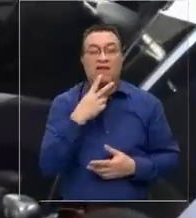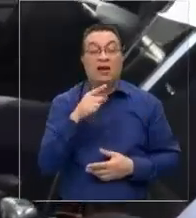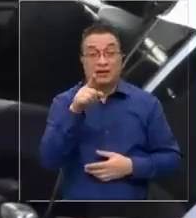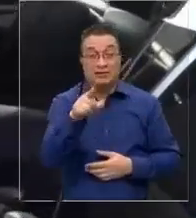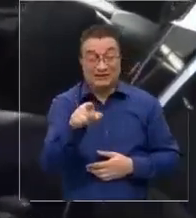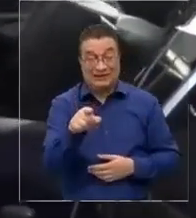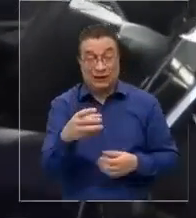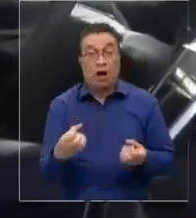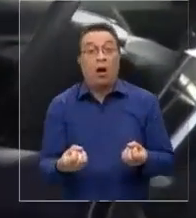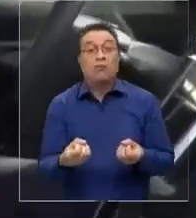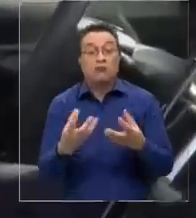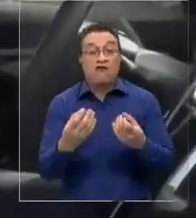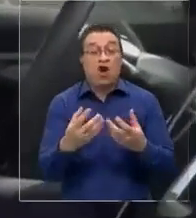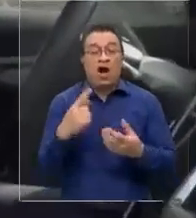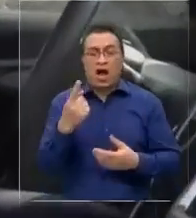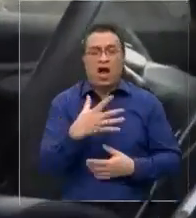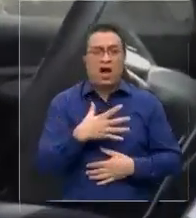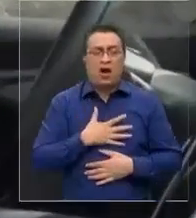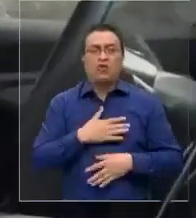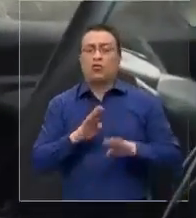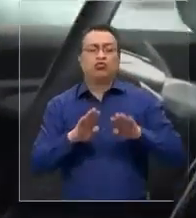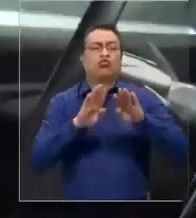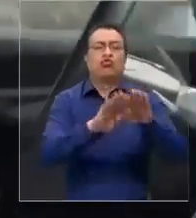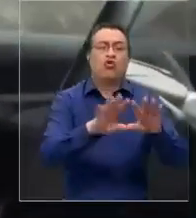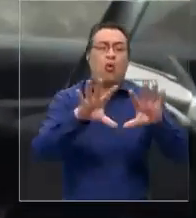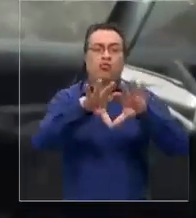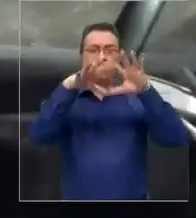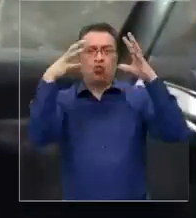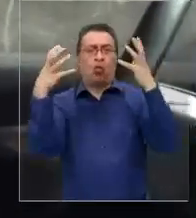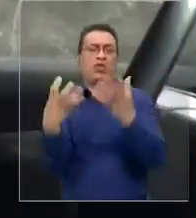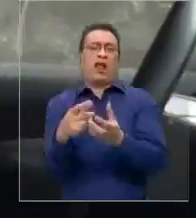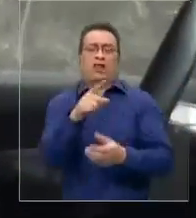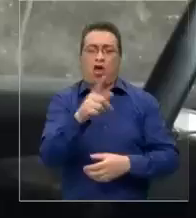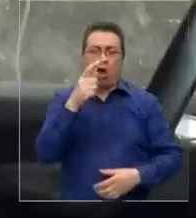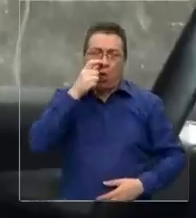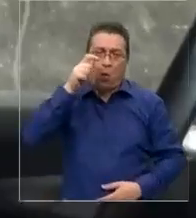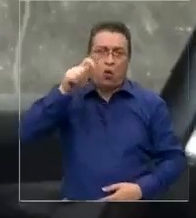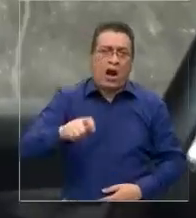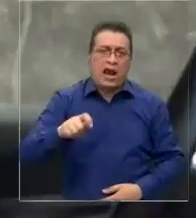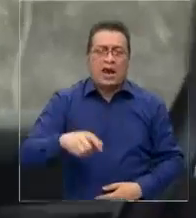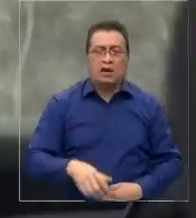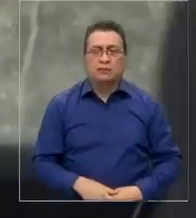esto es lo que ha generado además una tremenda adhesión a nivel mundial hacia el pueblo ucraniano.